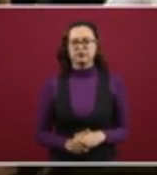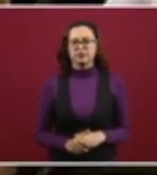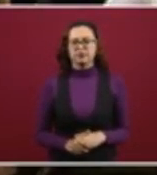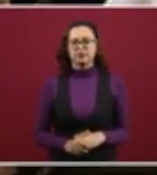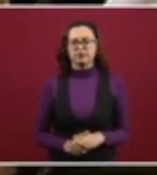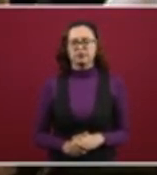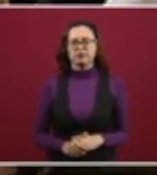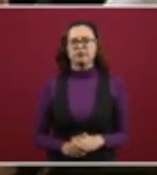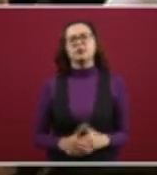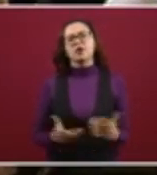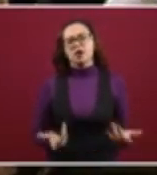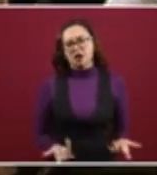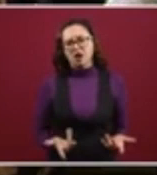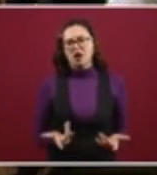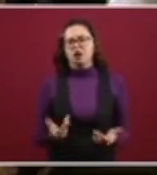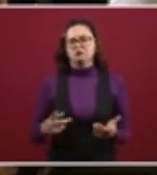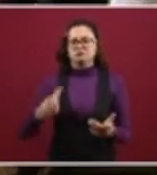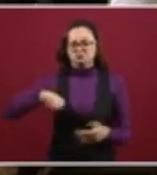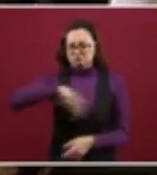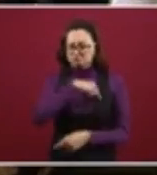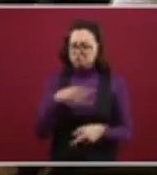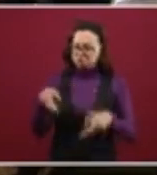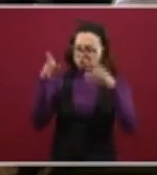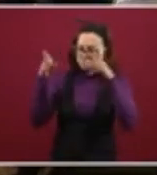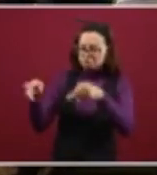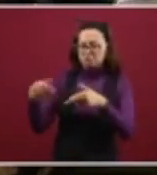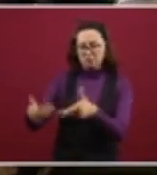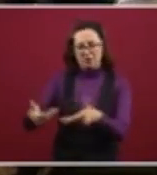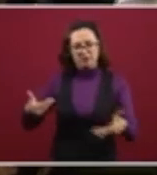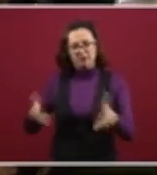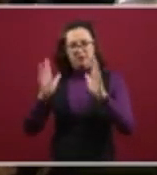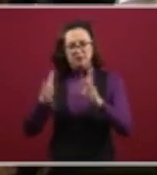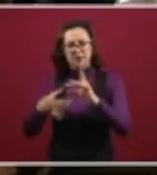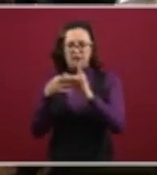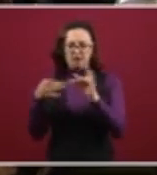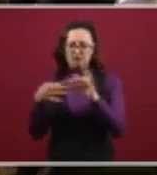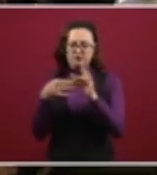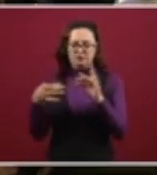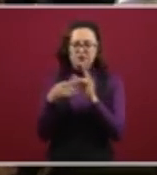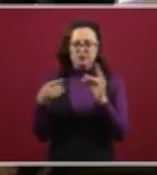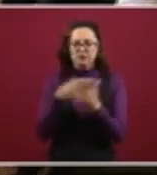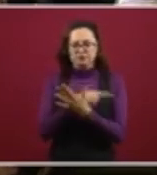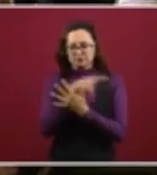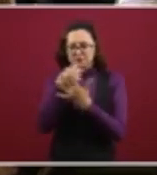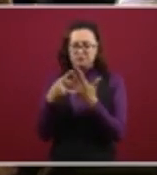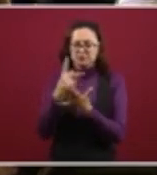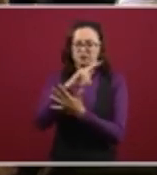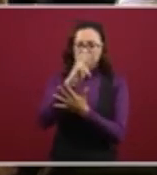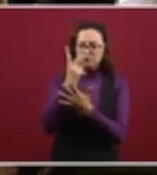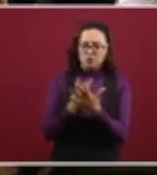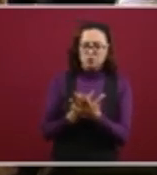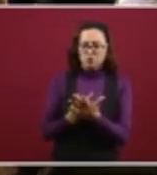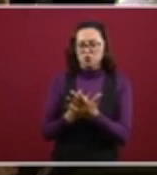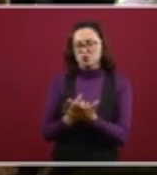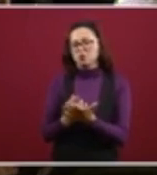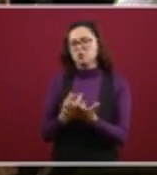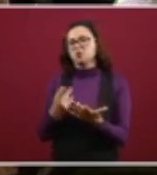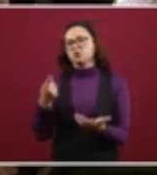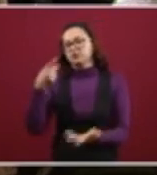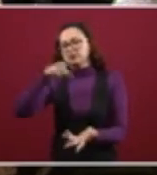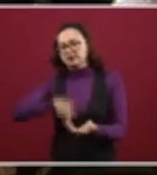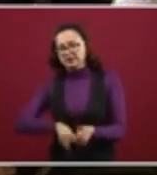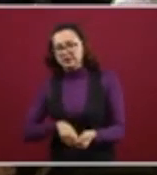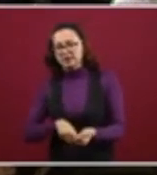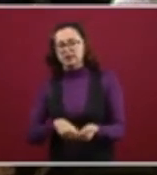yo indicaba y como lo hemos reportado a todos ustedes previamente, este programa no ha estado exento